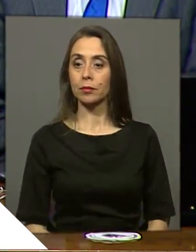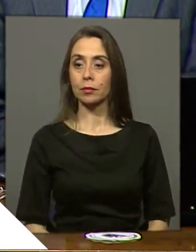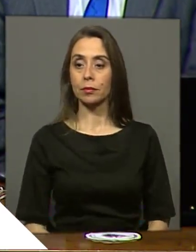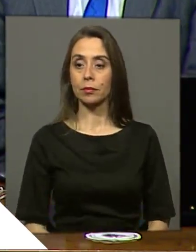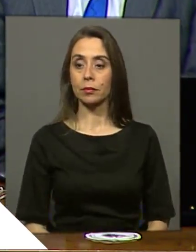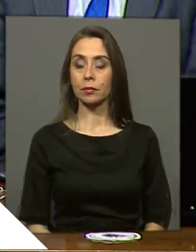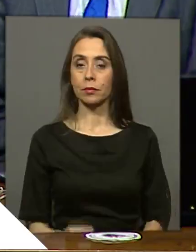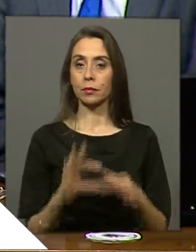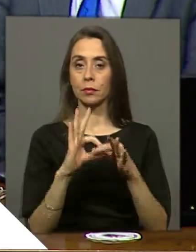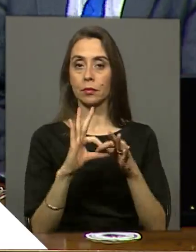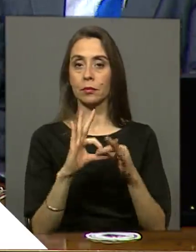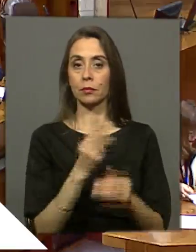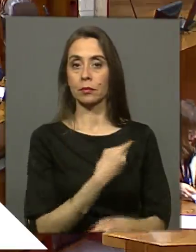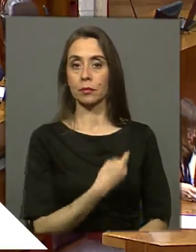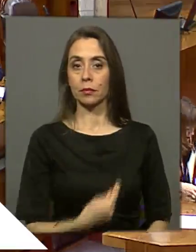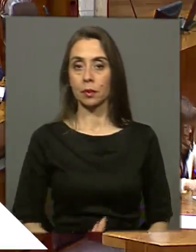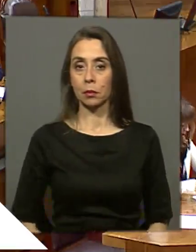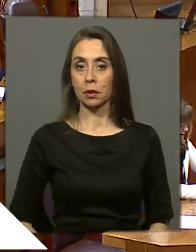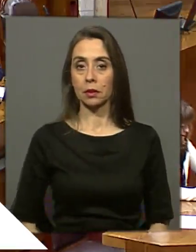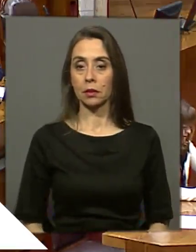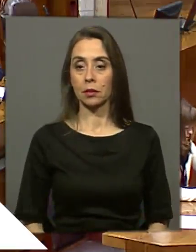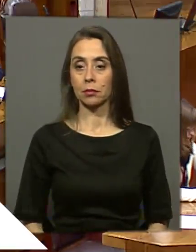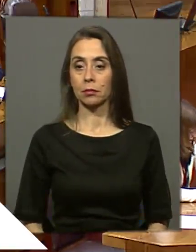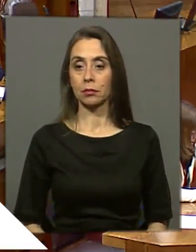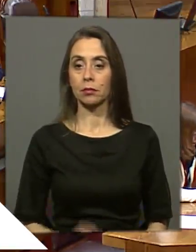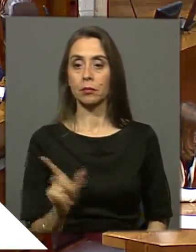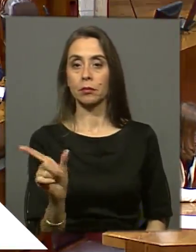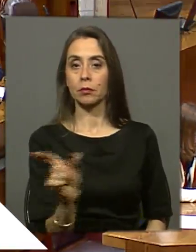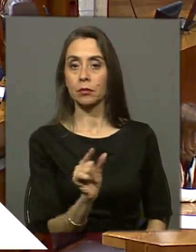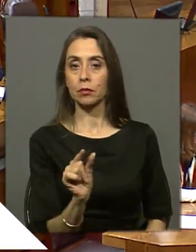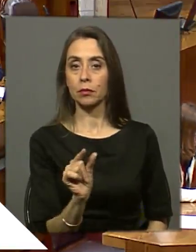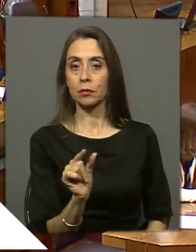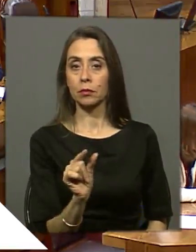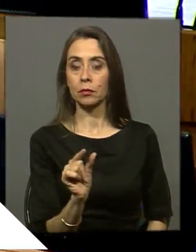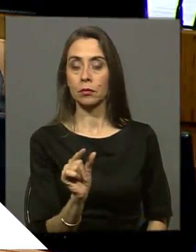Gracias presidente muy brevemente para